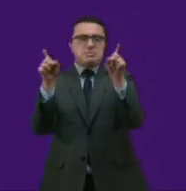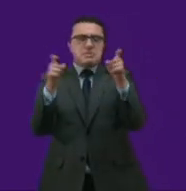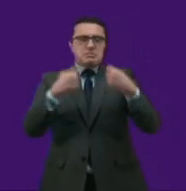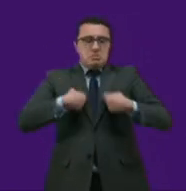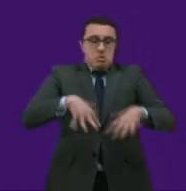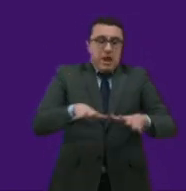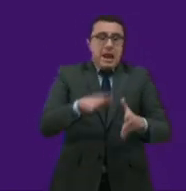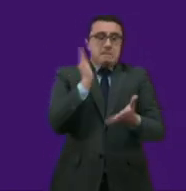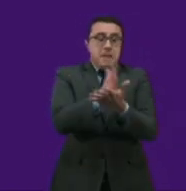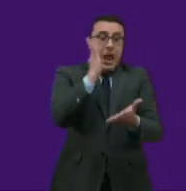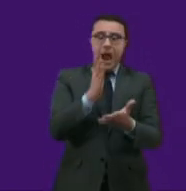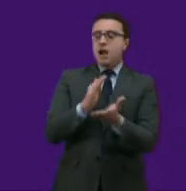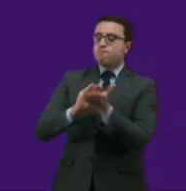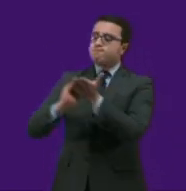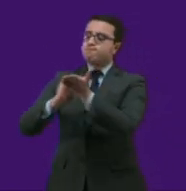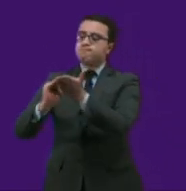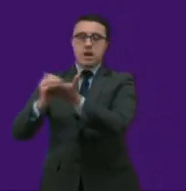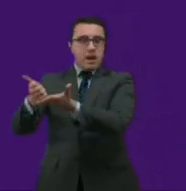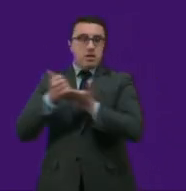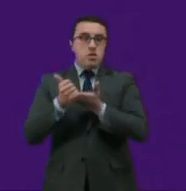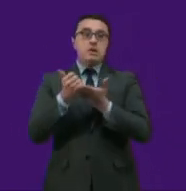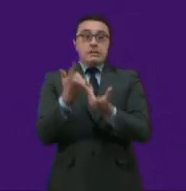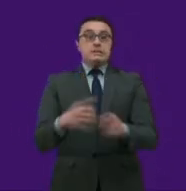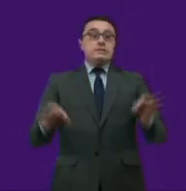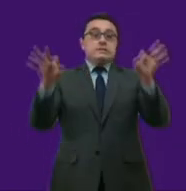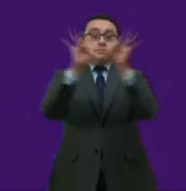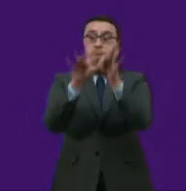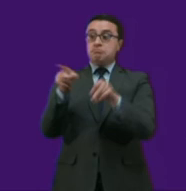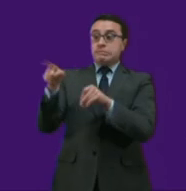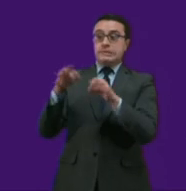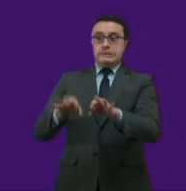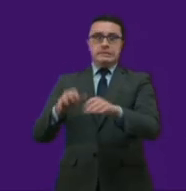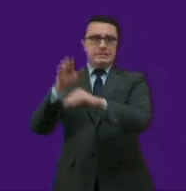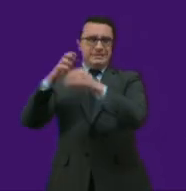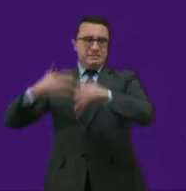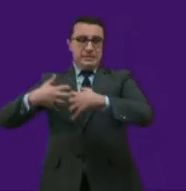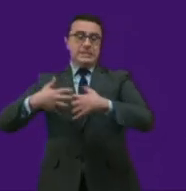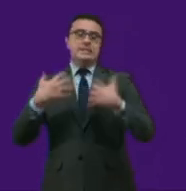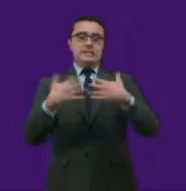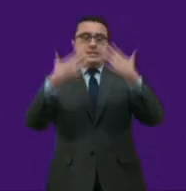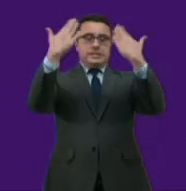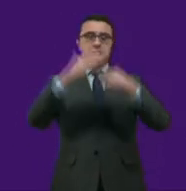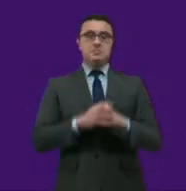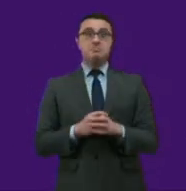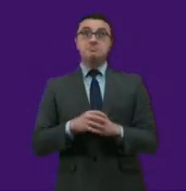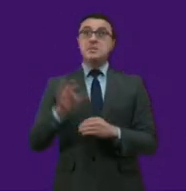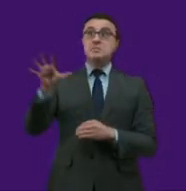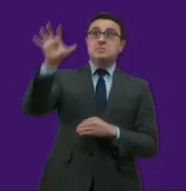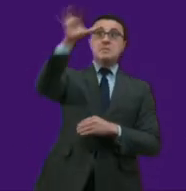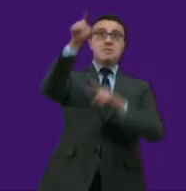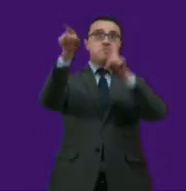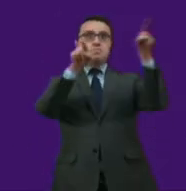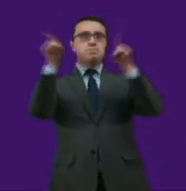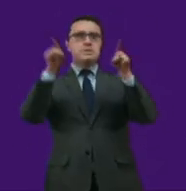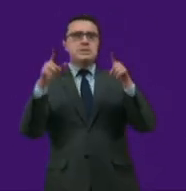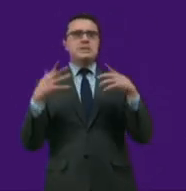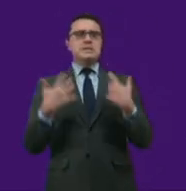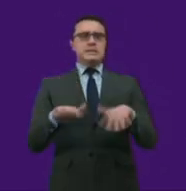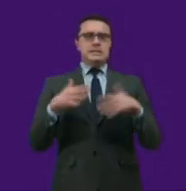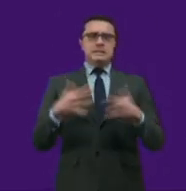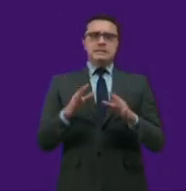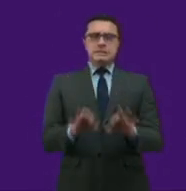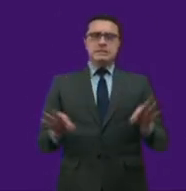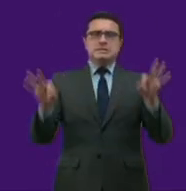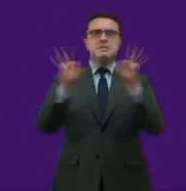los tenemos que aprovechar y creo que son fundamentales. Y obviamente en el exterior pues hay unos también muy bacanos, Y Combinator, que Simón pues lo